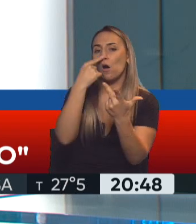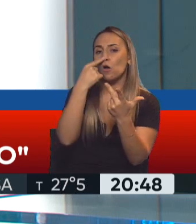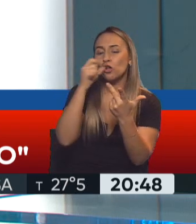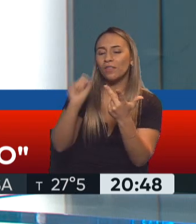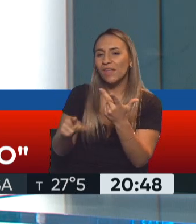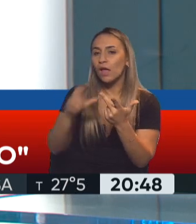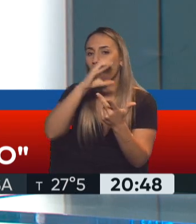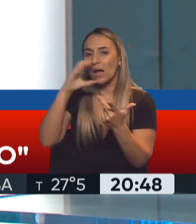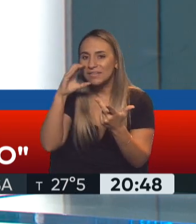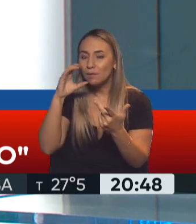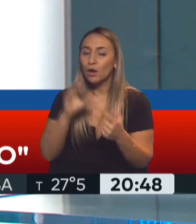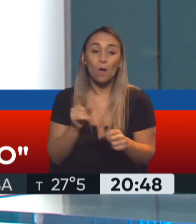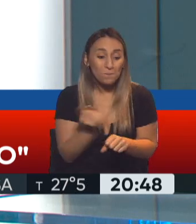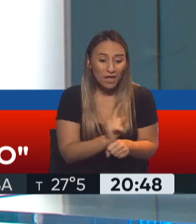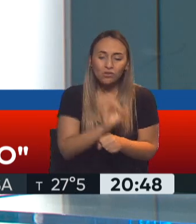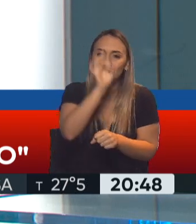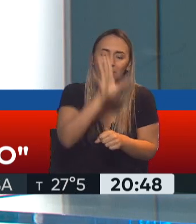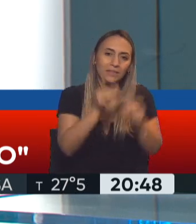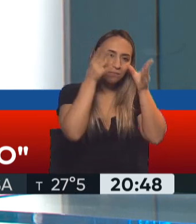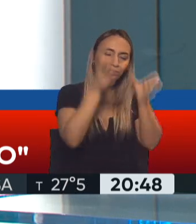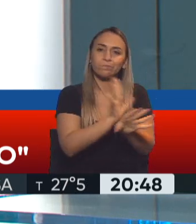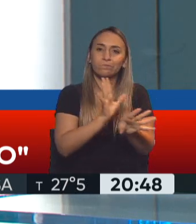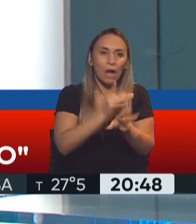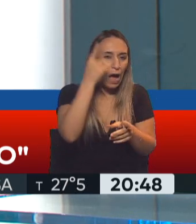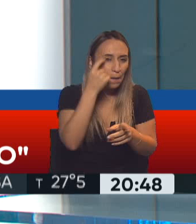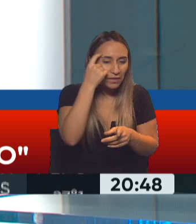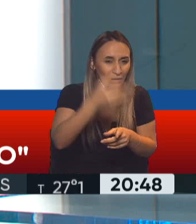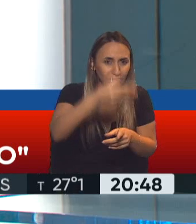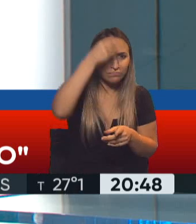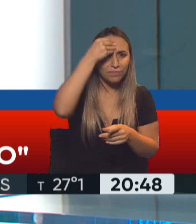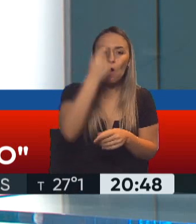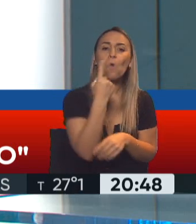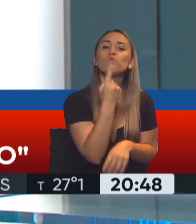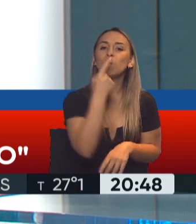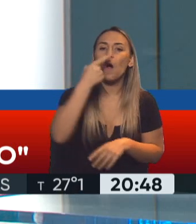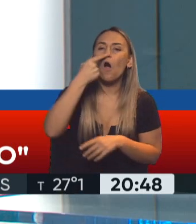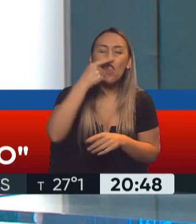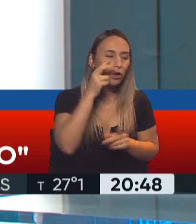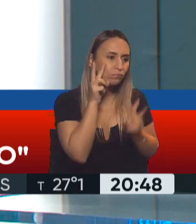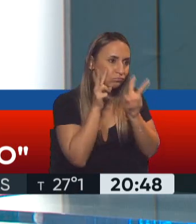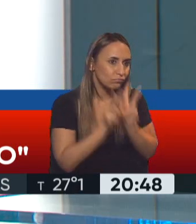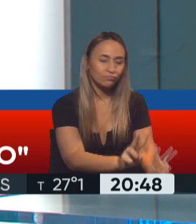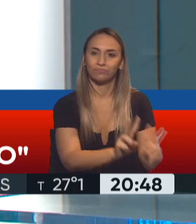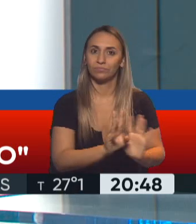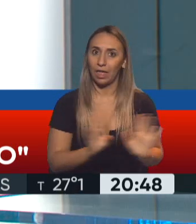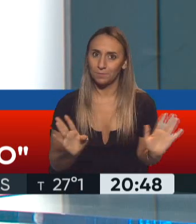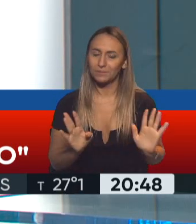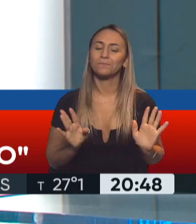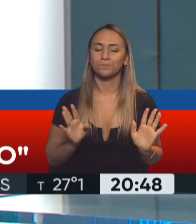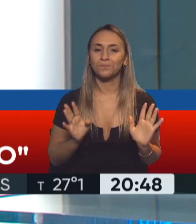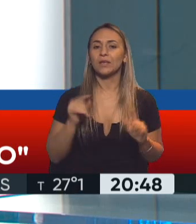adiestrados para un solo olor esto fue algo que dijeron los peritos obviamente no yo este señor